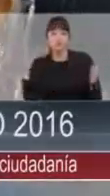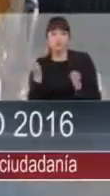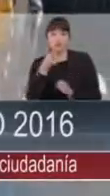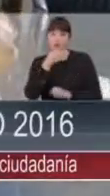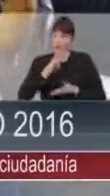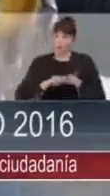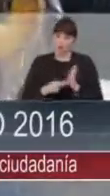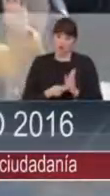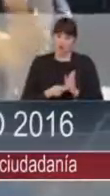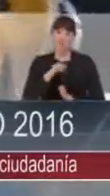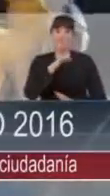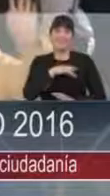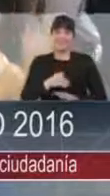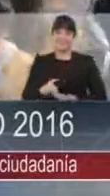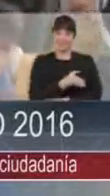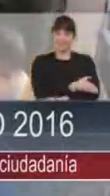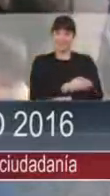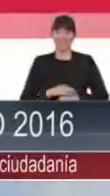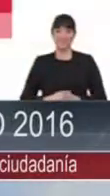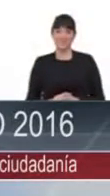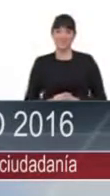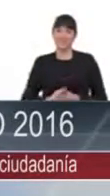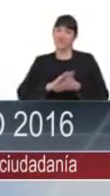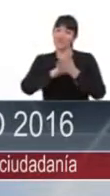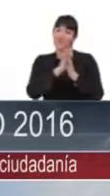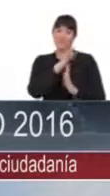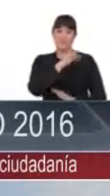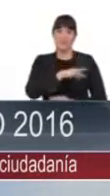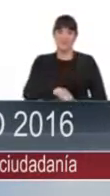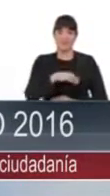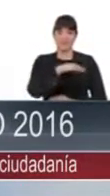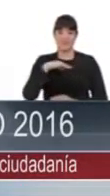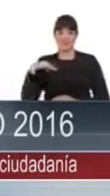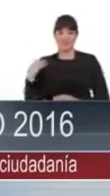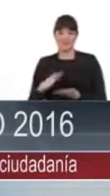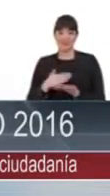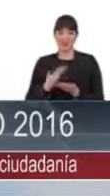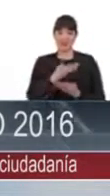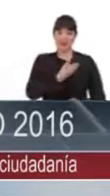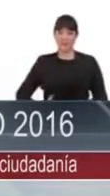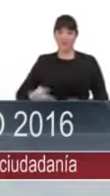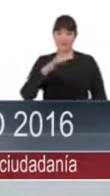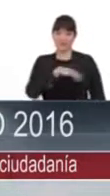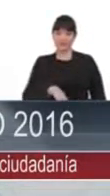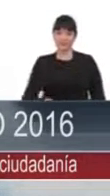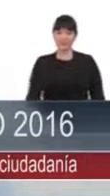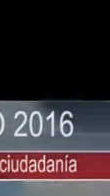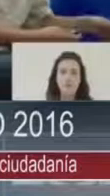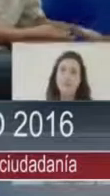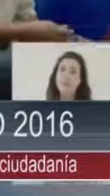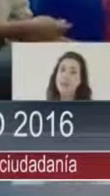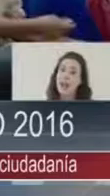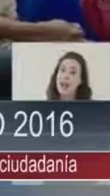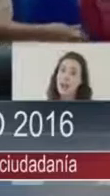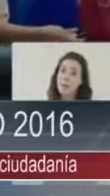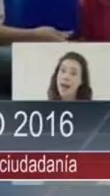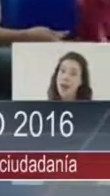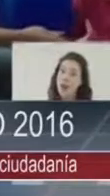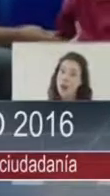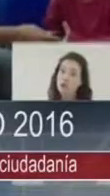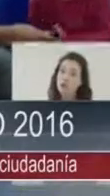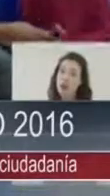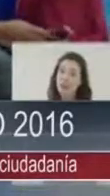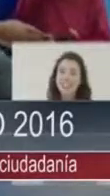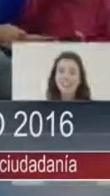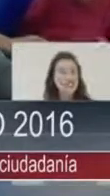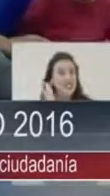red asistencial, y que este año destinó para la región más de 100 millones de pesos para el reforzamiento de las atenciones.